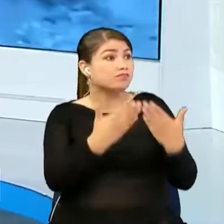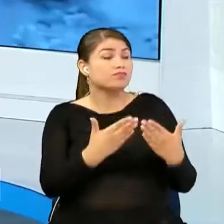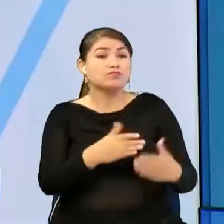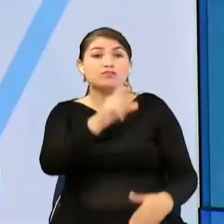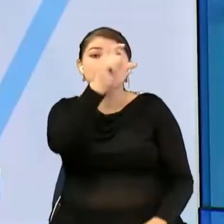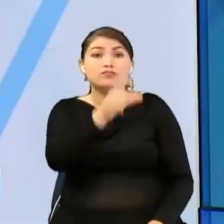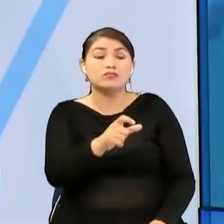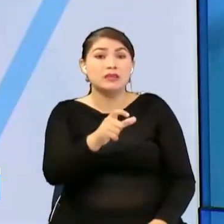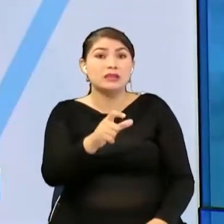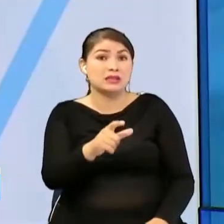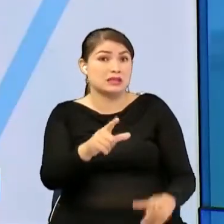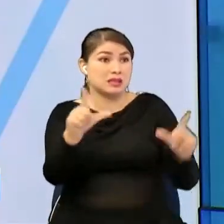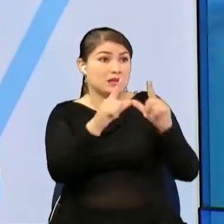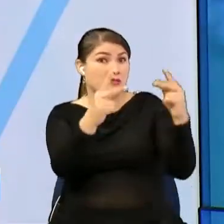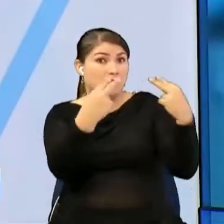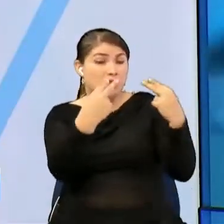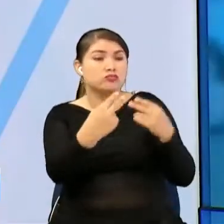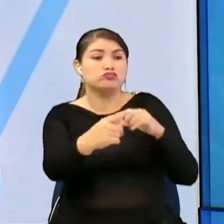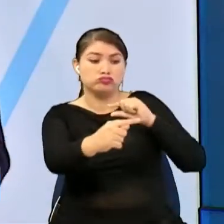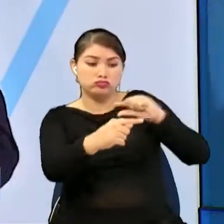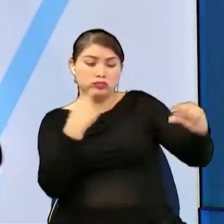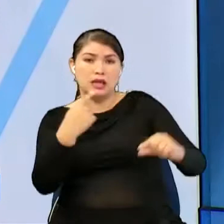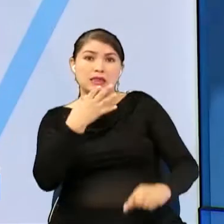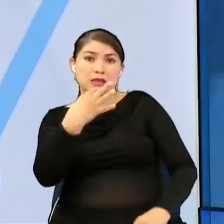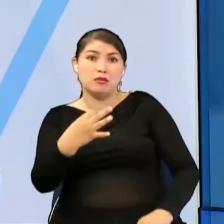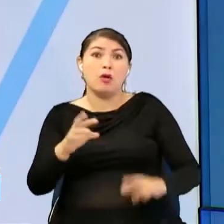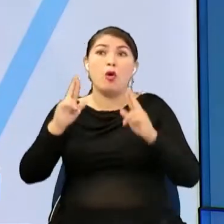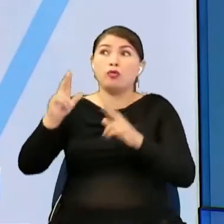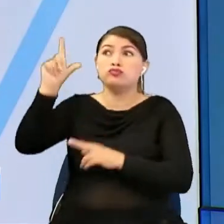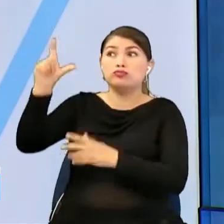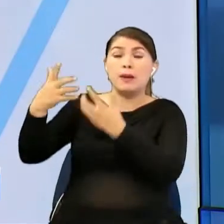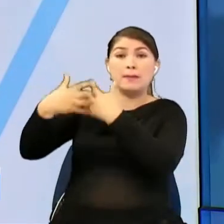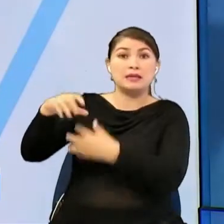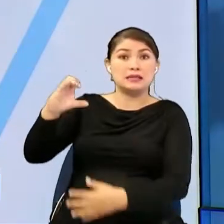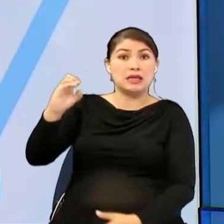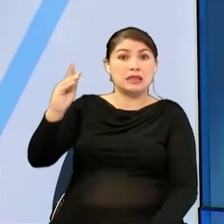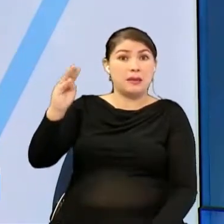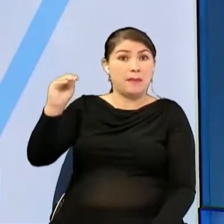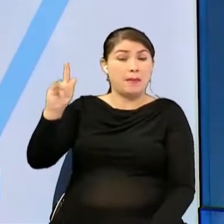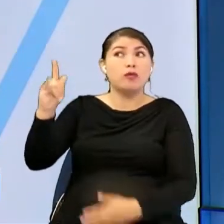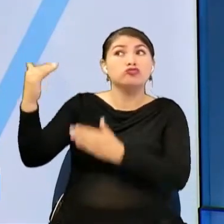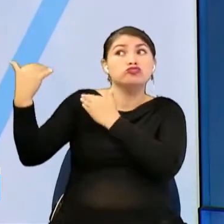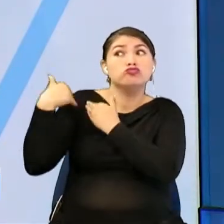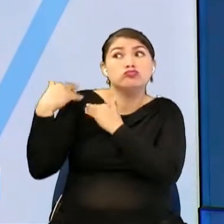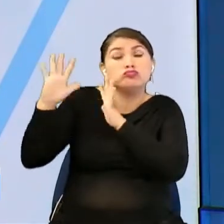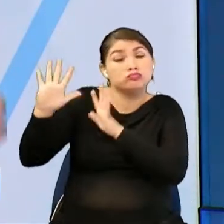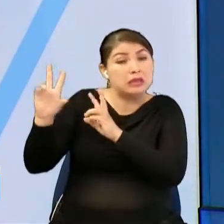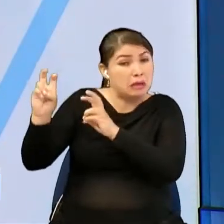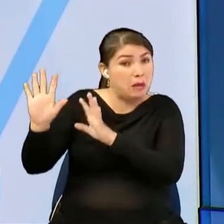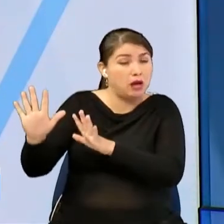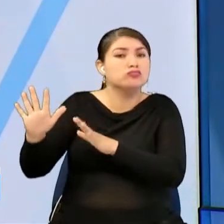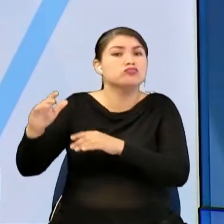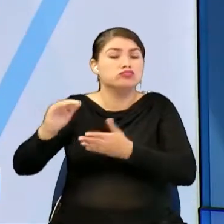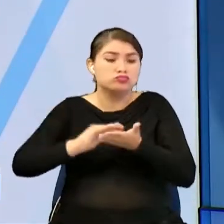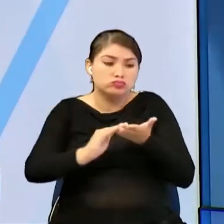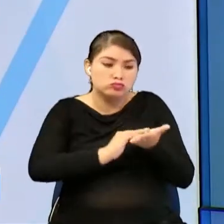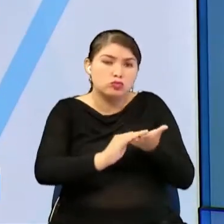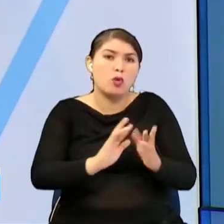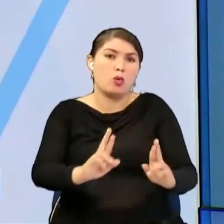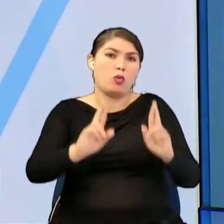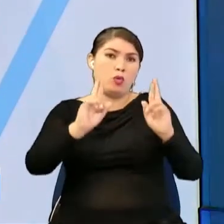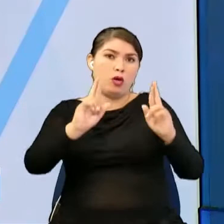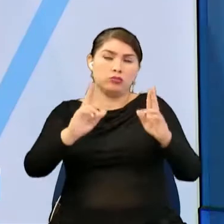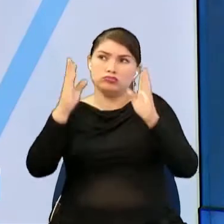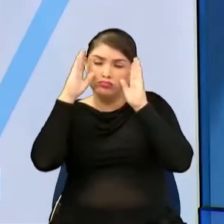nuestro televidente que nos envía esta denuncia y esperamos que el acueducto metropolitano o las autoridades competentes en el asunto pues logren darle una solución